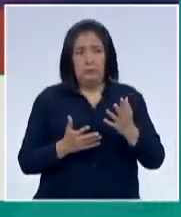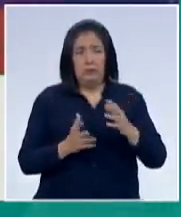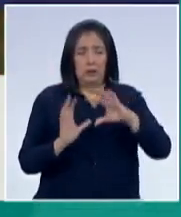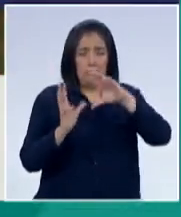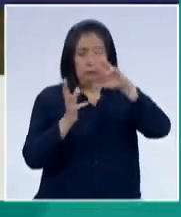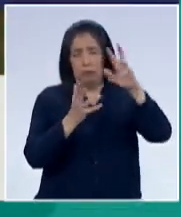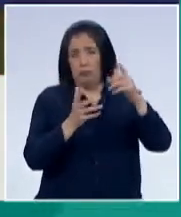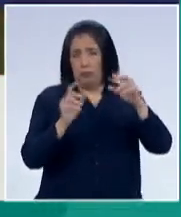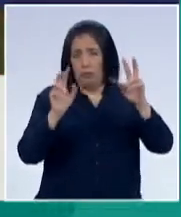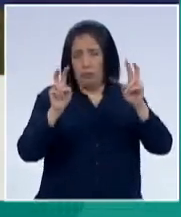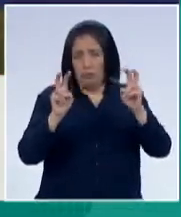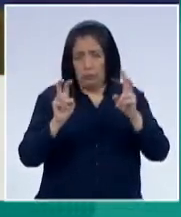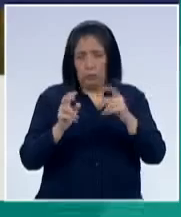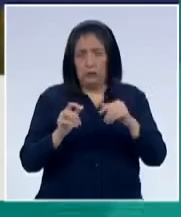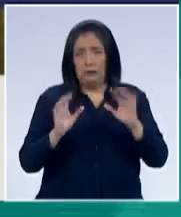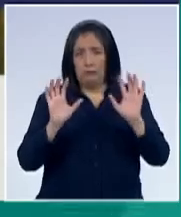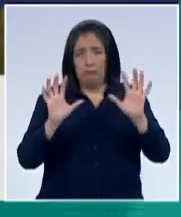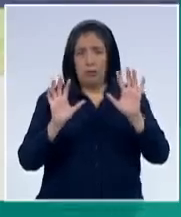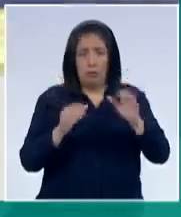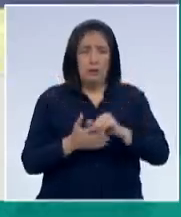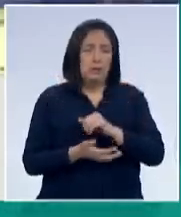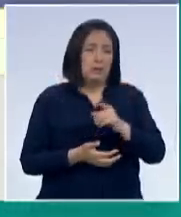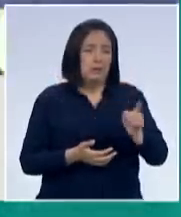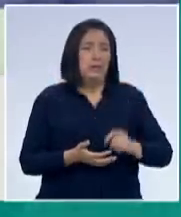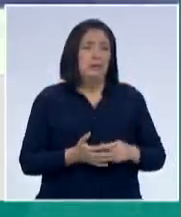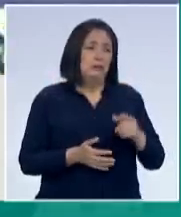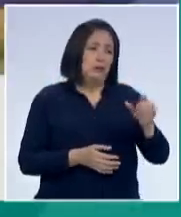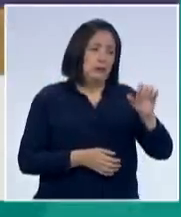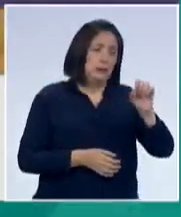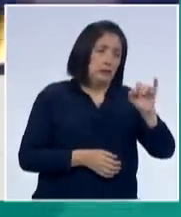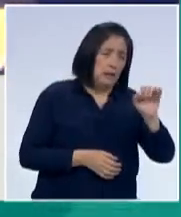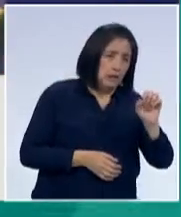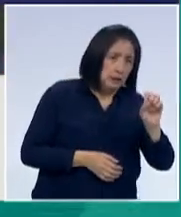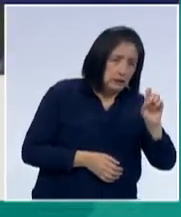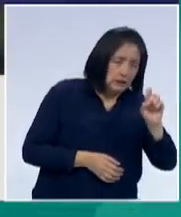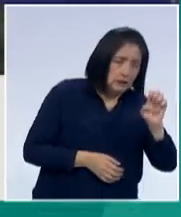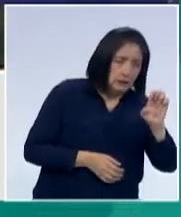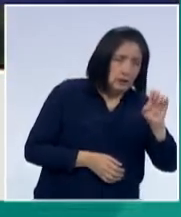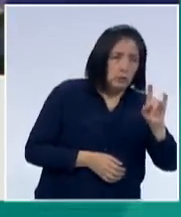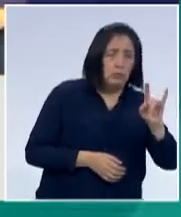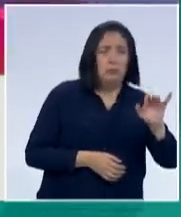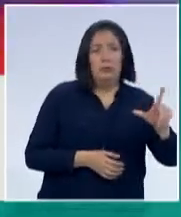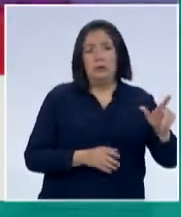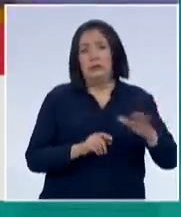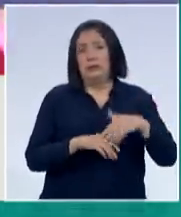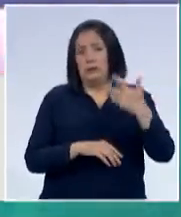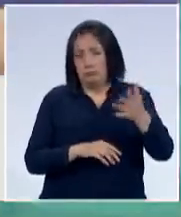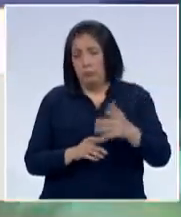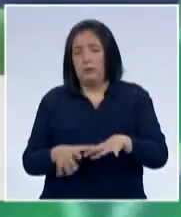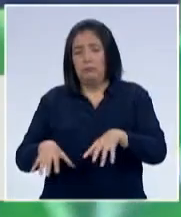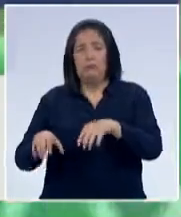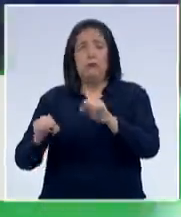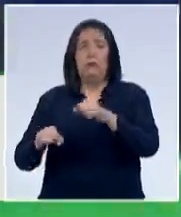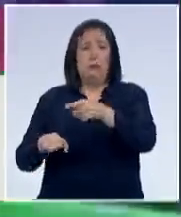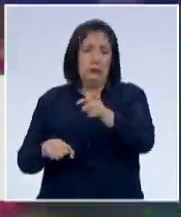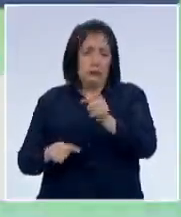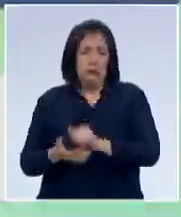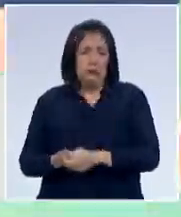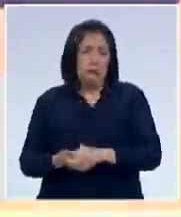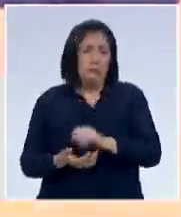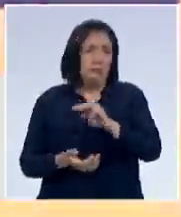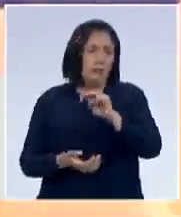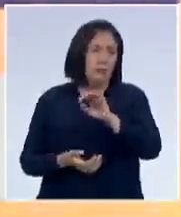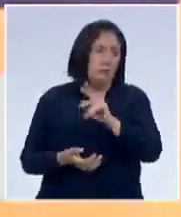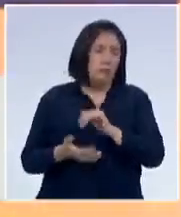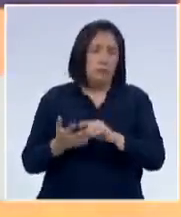mundial en lo que se refiere al voleibol. Él era de Seúl, surcoreano, sí. Y finalmente luego asumió la selección peruana